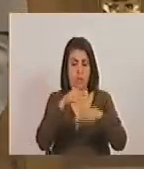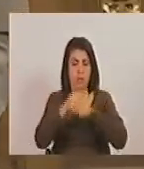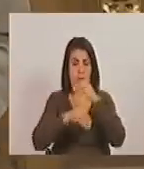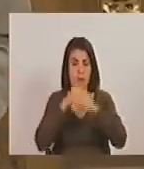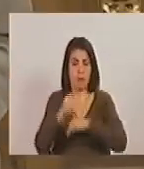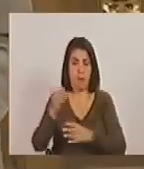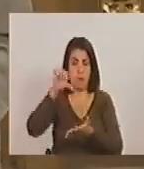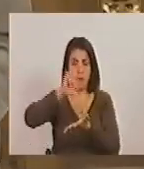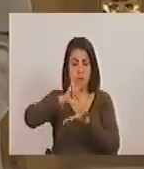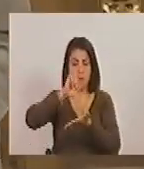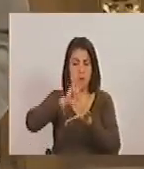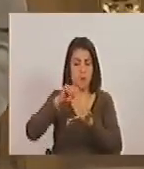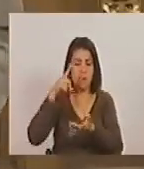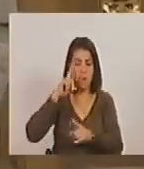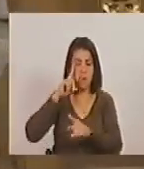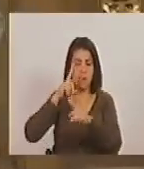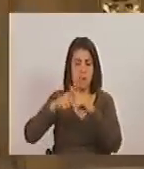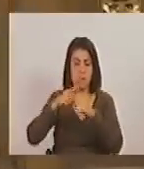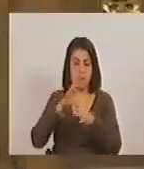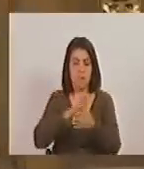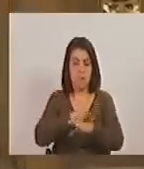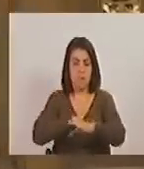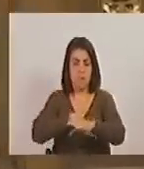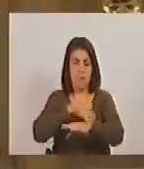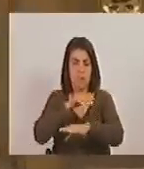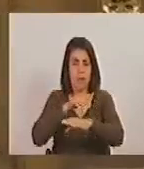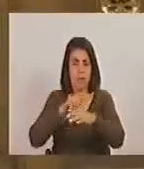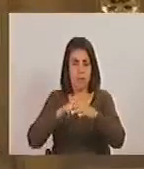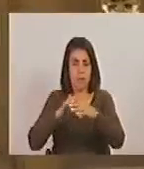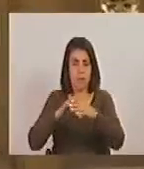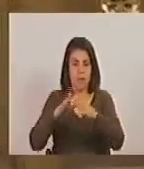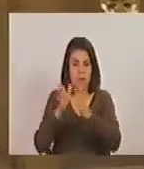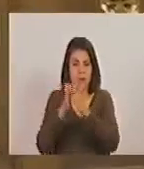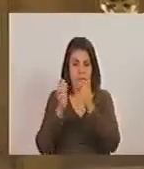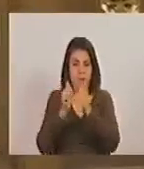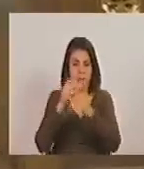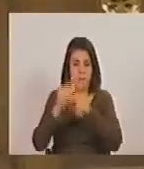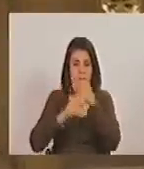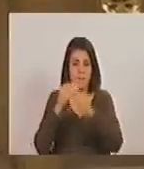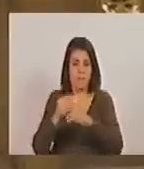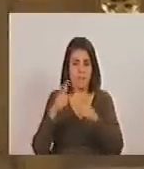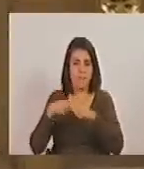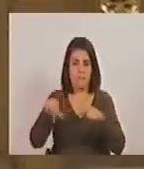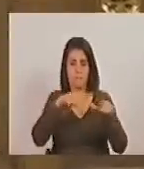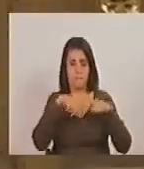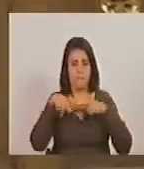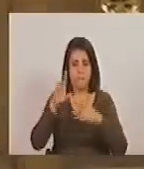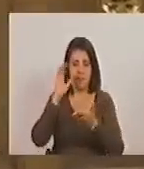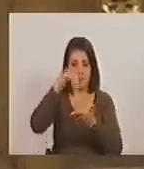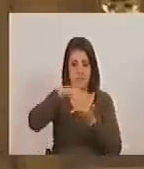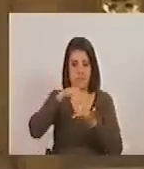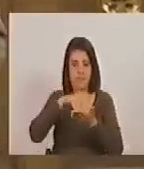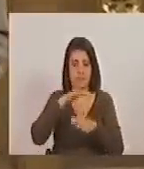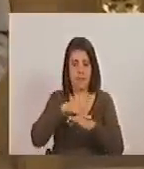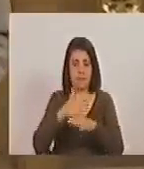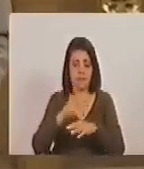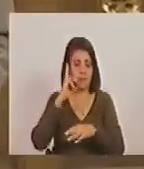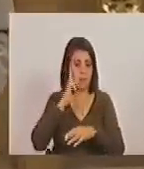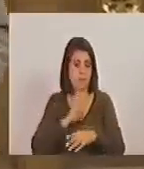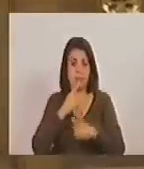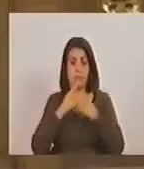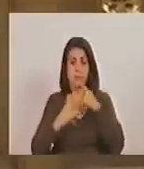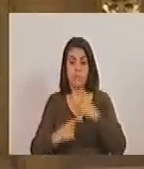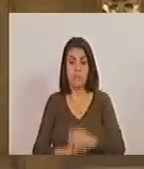en la capital, teniendo como Maracaibo o el puerto de Bahía Honda en La Guajira para crear una gran unidad. Bolívar lo